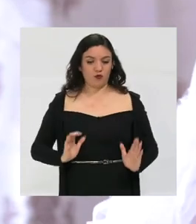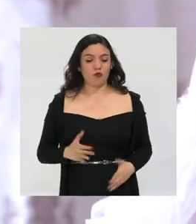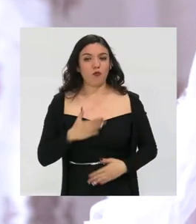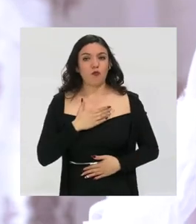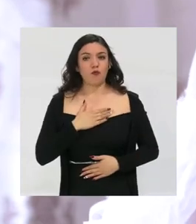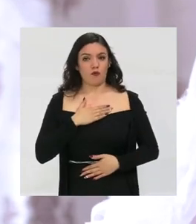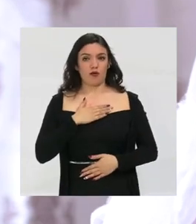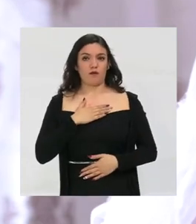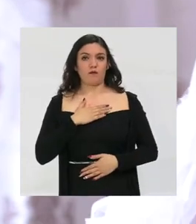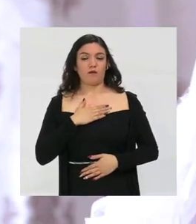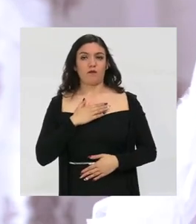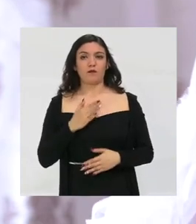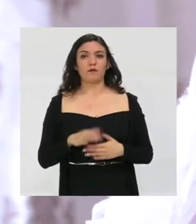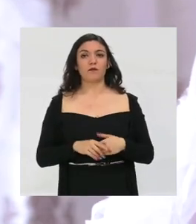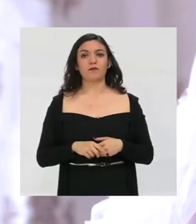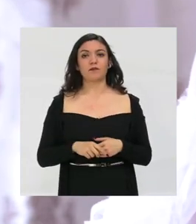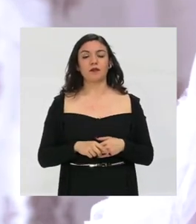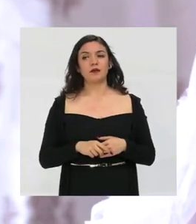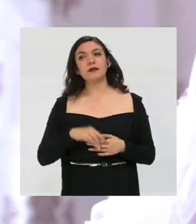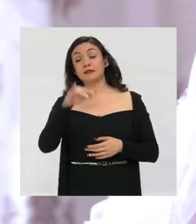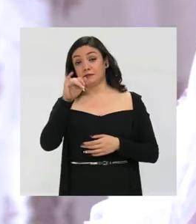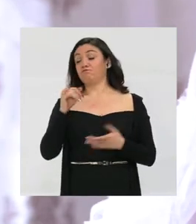la emoción y el cuerpo.